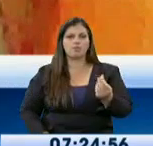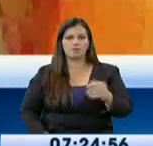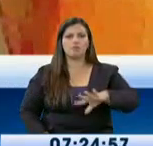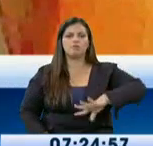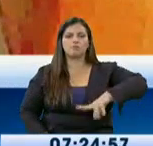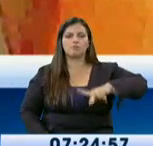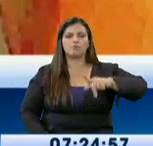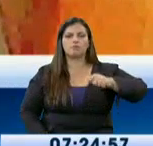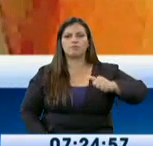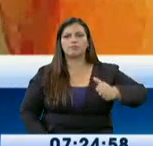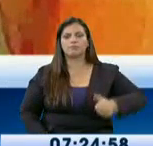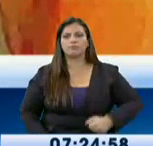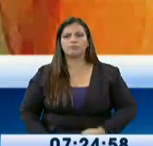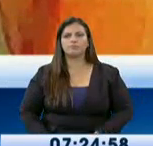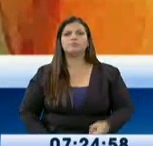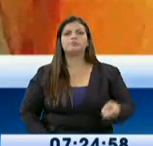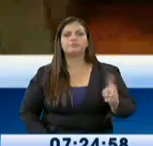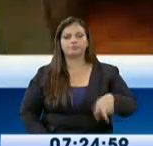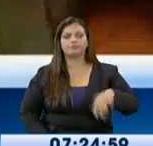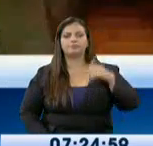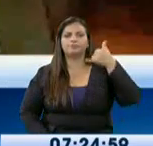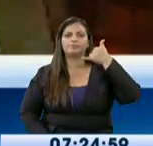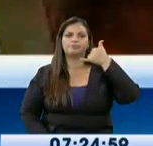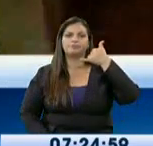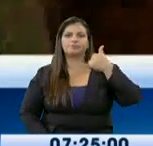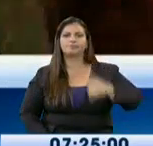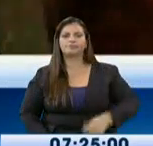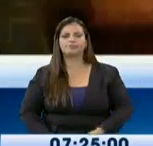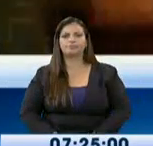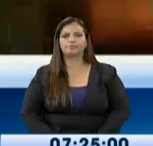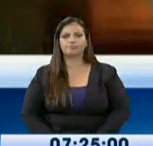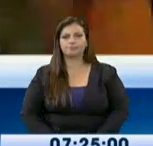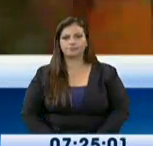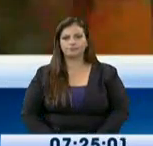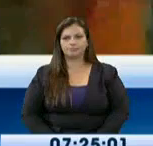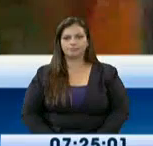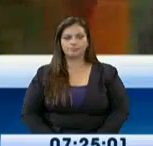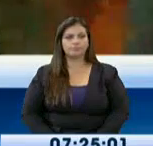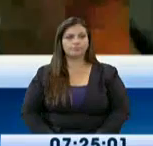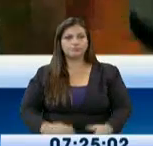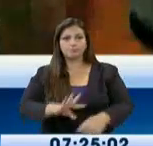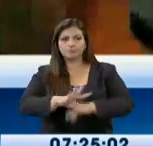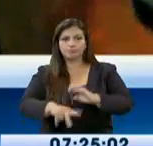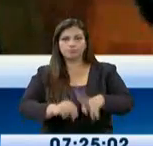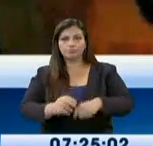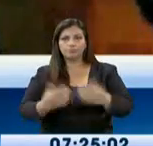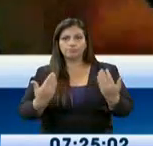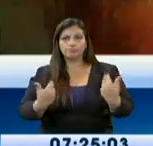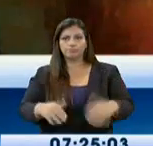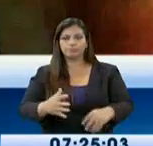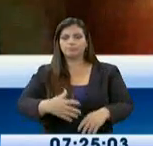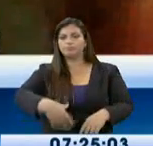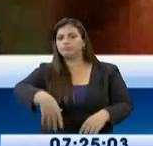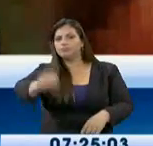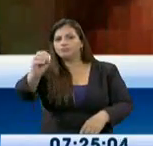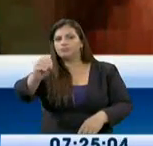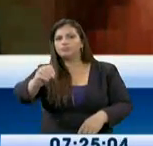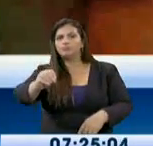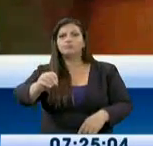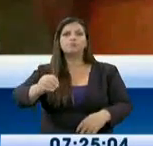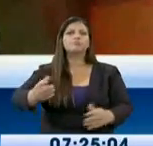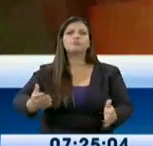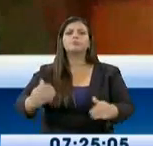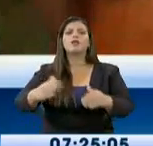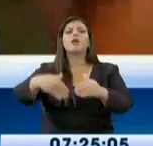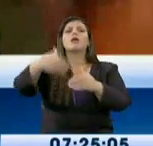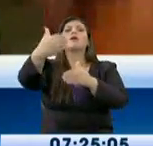que debía y el celular de ella también. Luego de obtener el efectivo, uno de los ampones se dirigió hasta la vitrina exterior, de